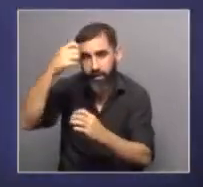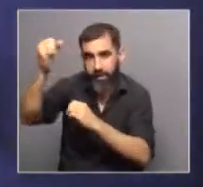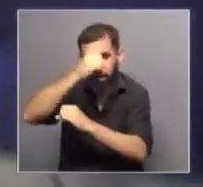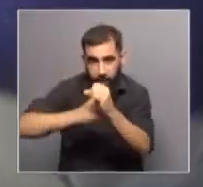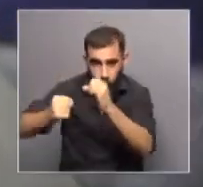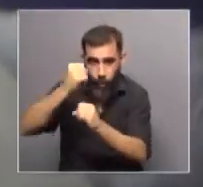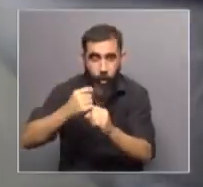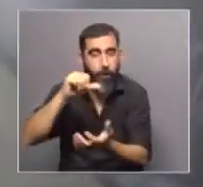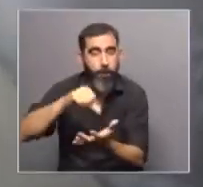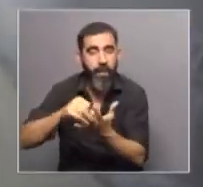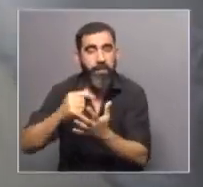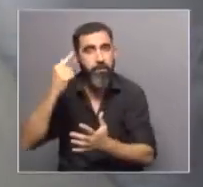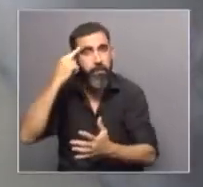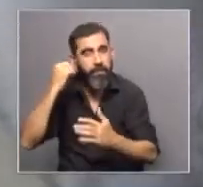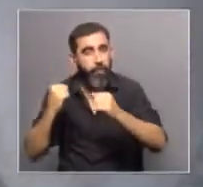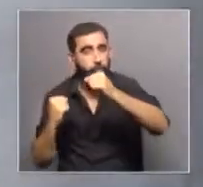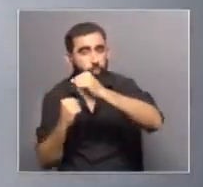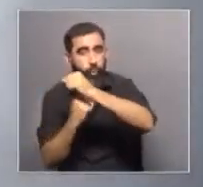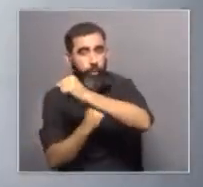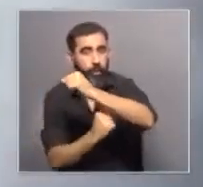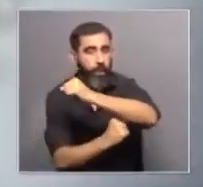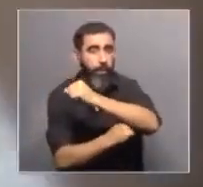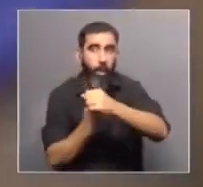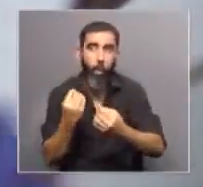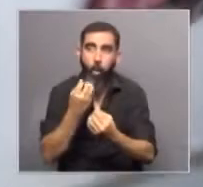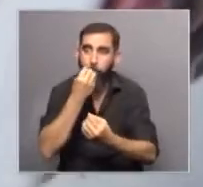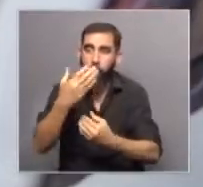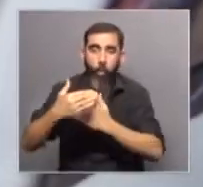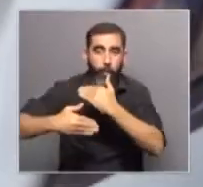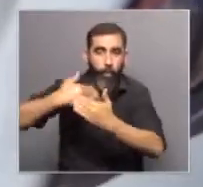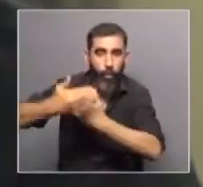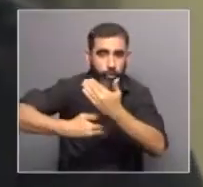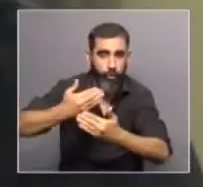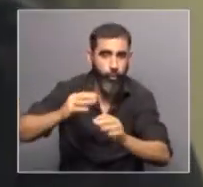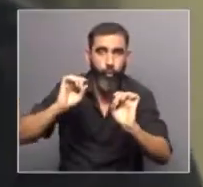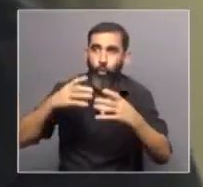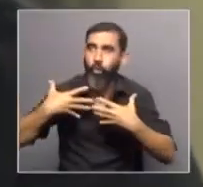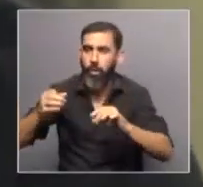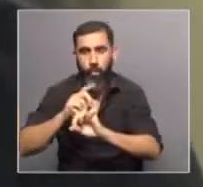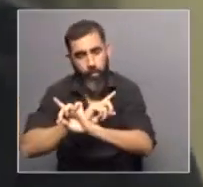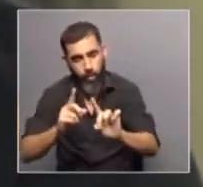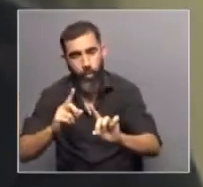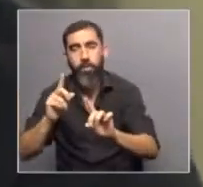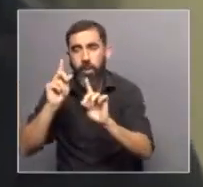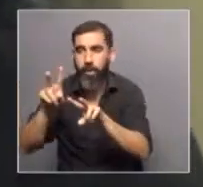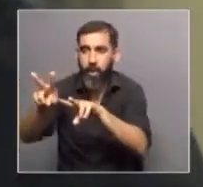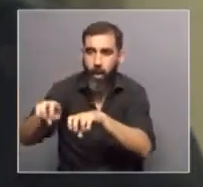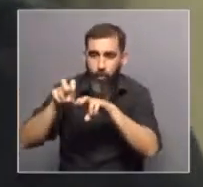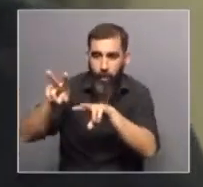país que piensa en la sustentabilidad en todo y en cómo mejorar procesos, no solo de salud, sino